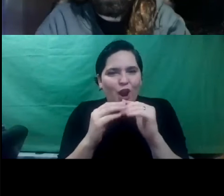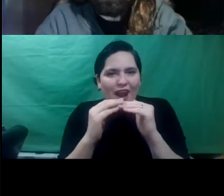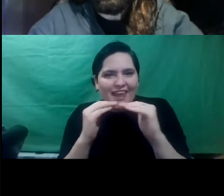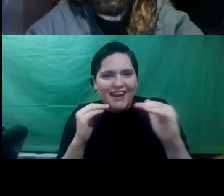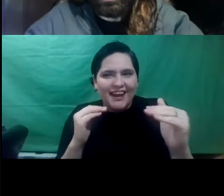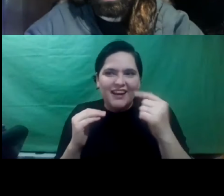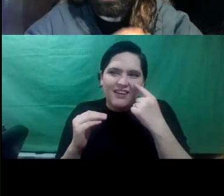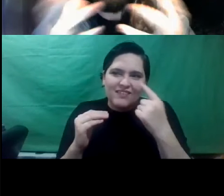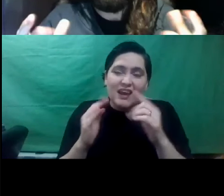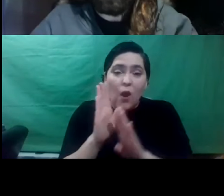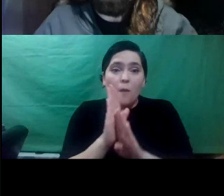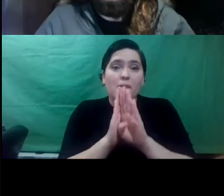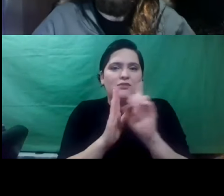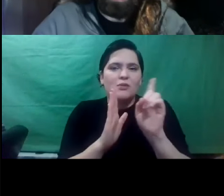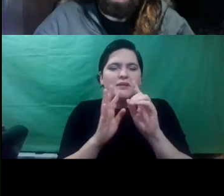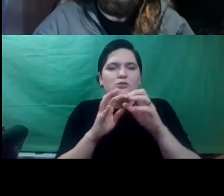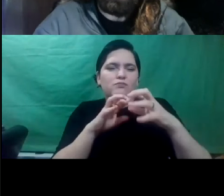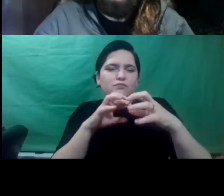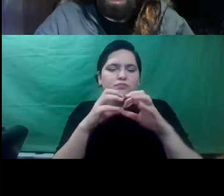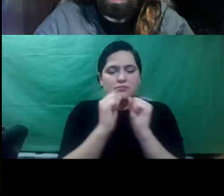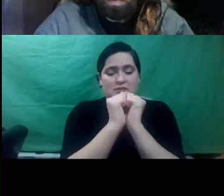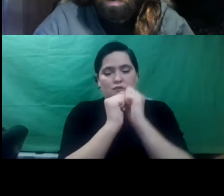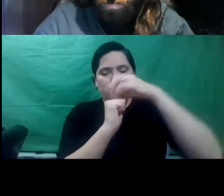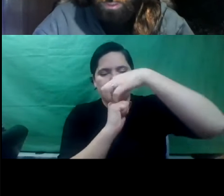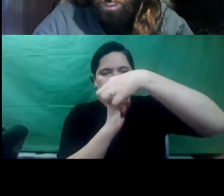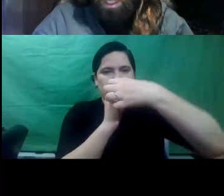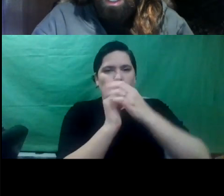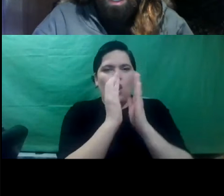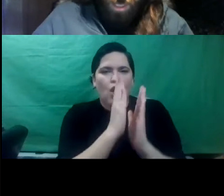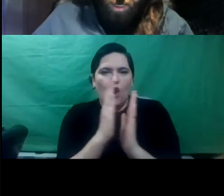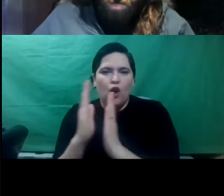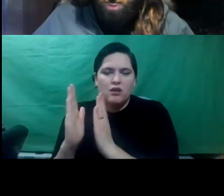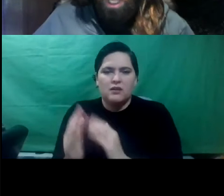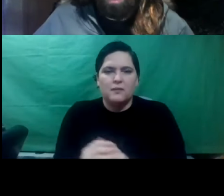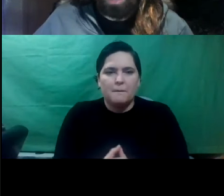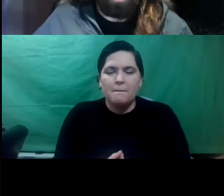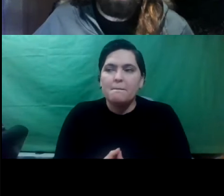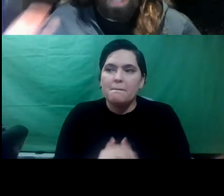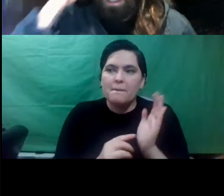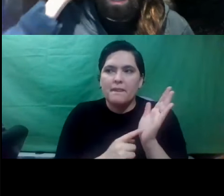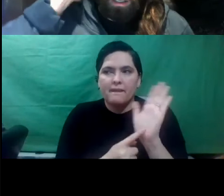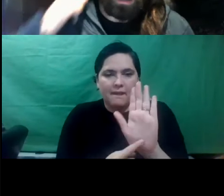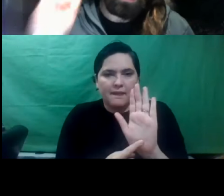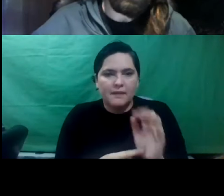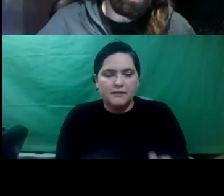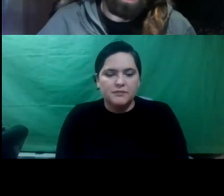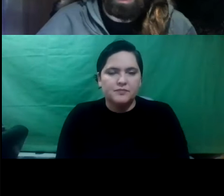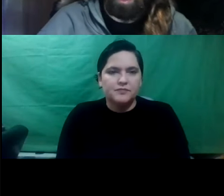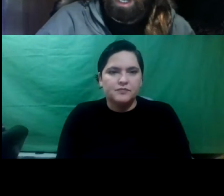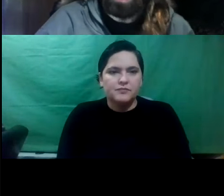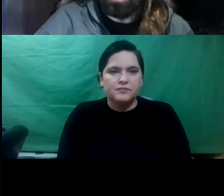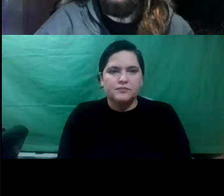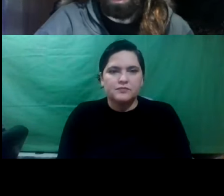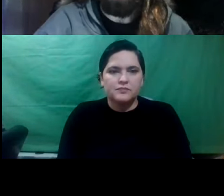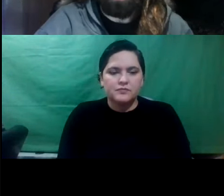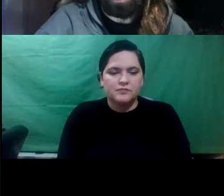entropía promedio, sino una redistribución de la entropía en el cerebro. ¿Qué es lo que muestro acá? El receptor de serotonina